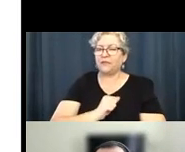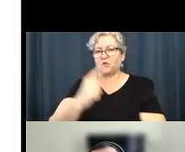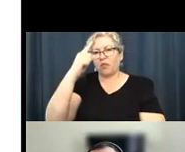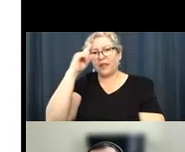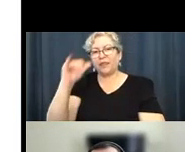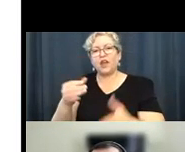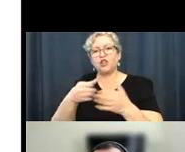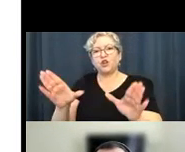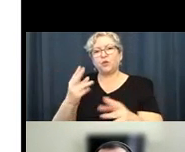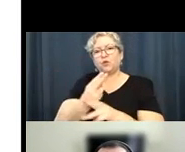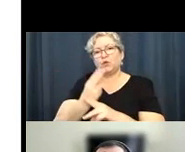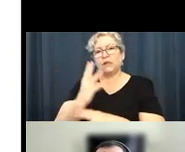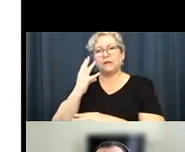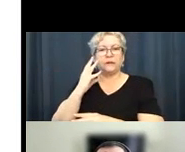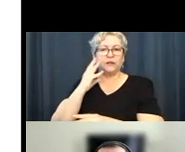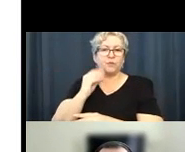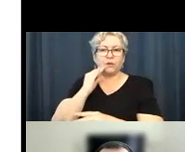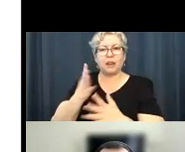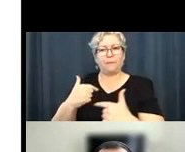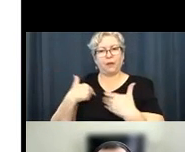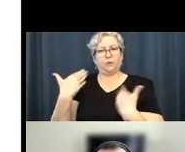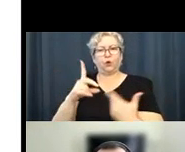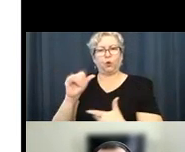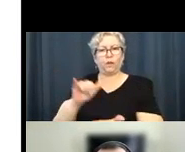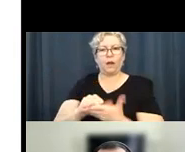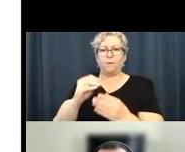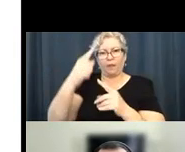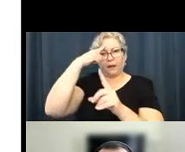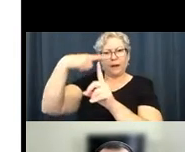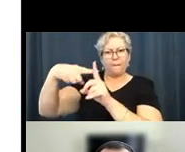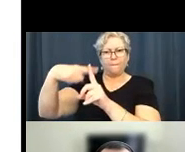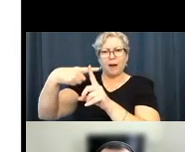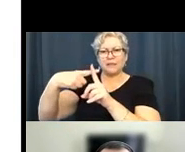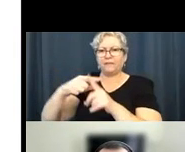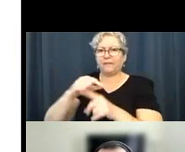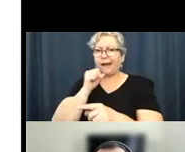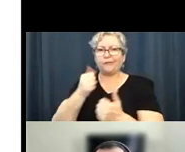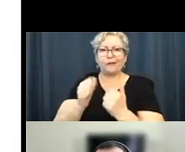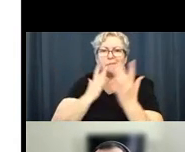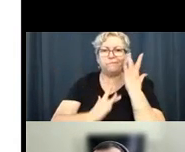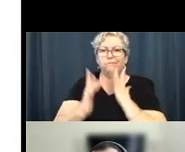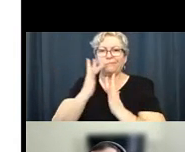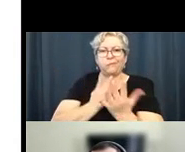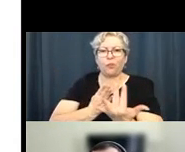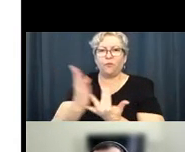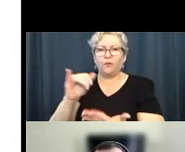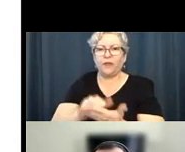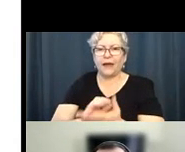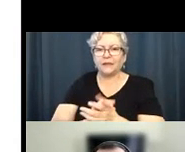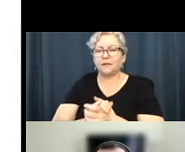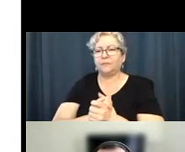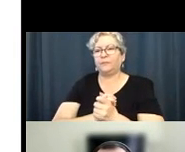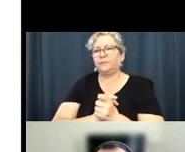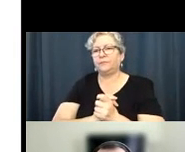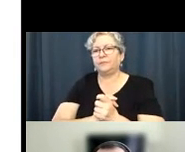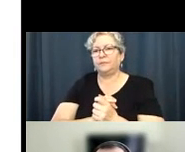trata. La experiencia de usuario que me permite hacerlo en una manera positiva. No, o sea,